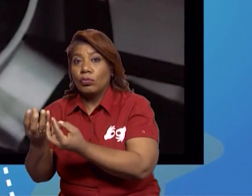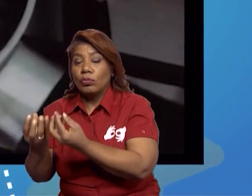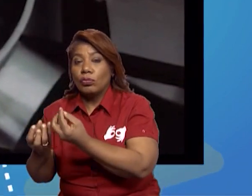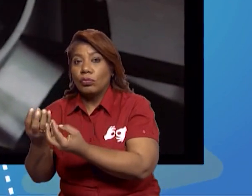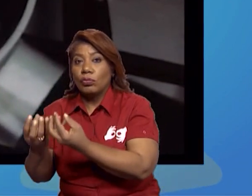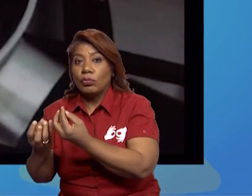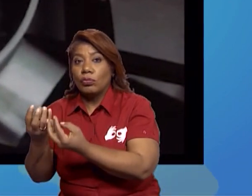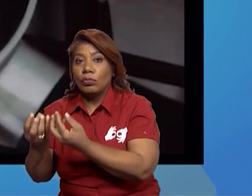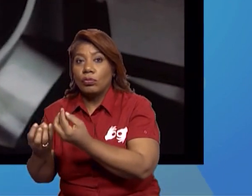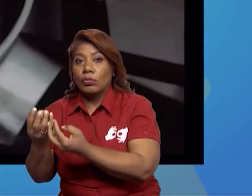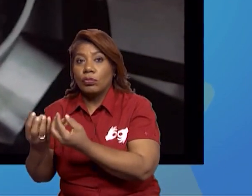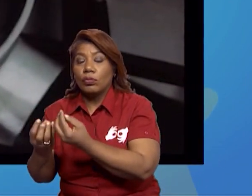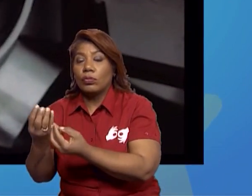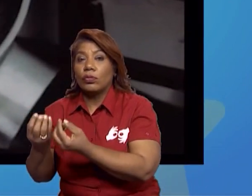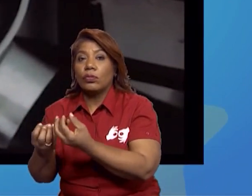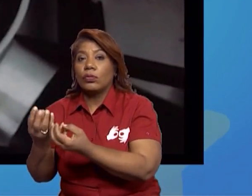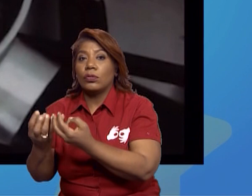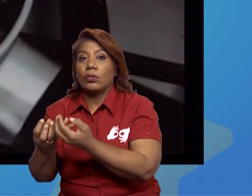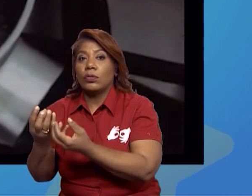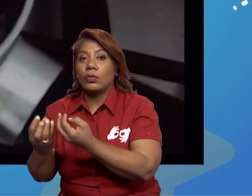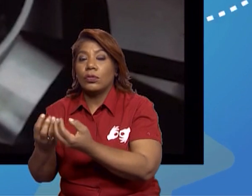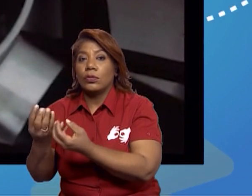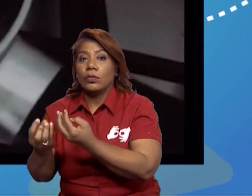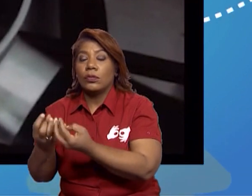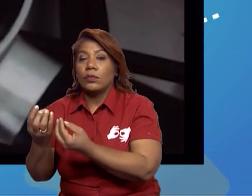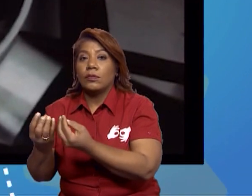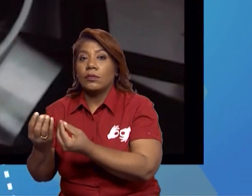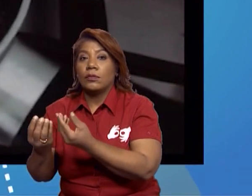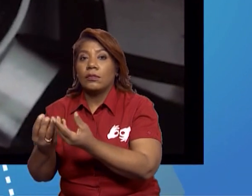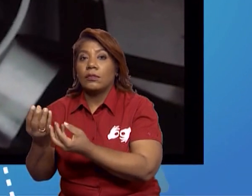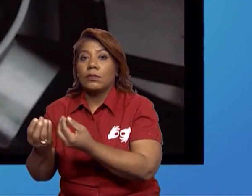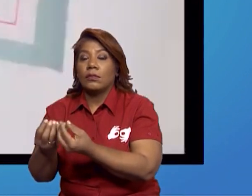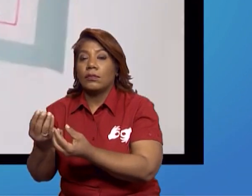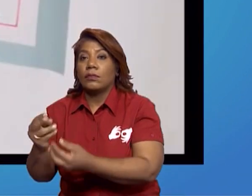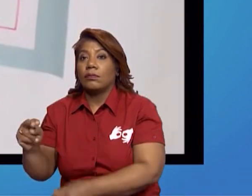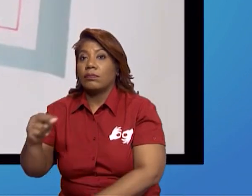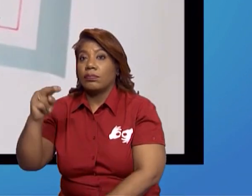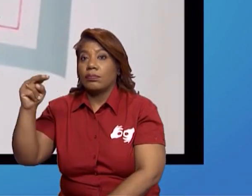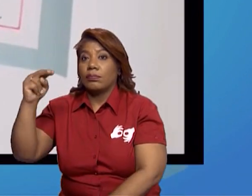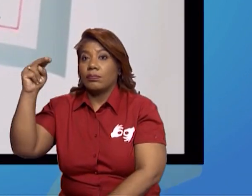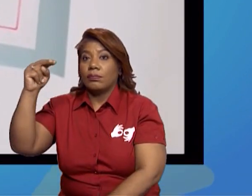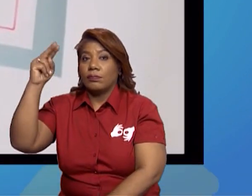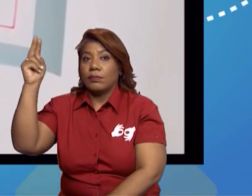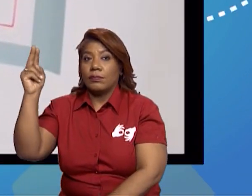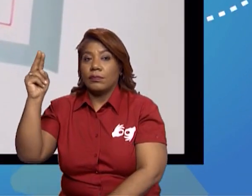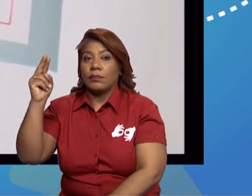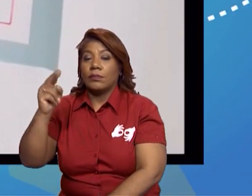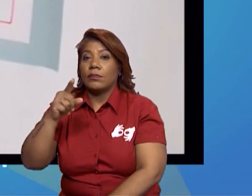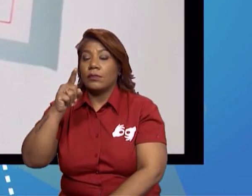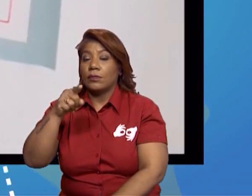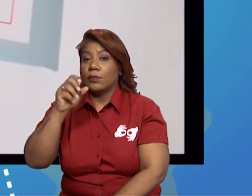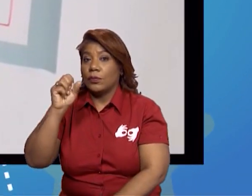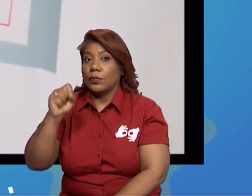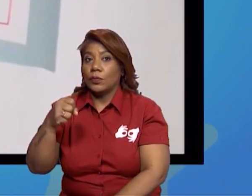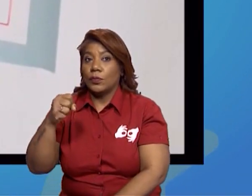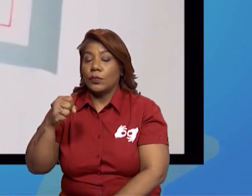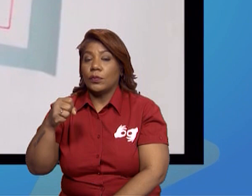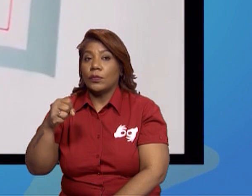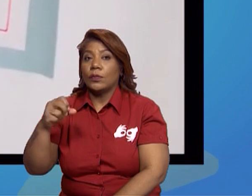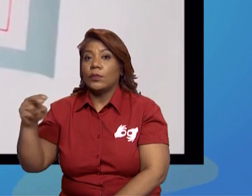sea, a 100 grados centígrados, hasta que todo el líquido pasa a vapor. Si pudiéramos mantener el